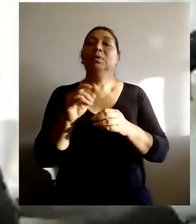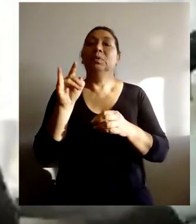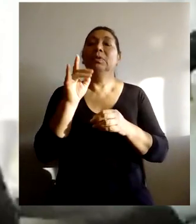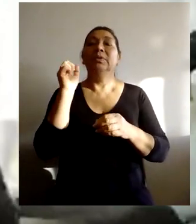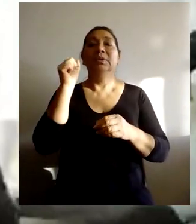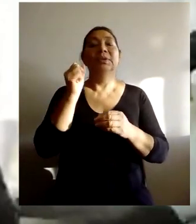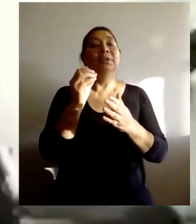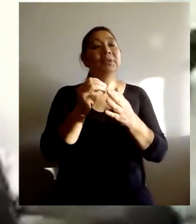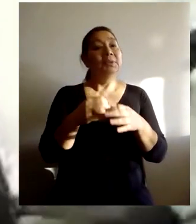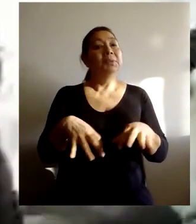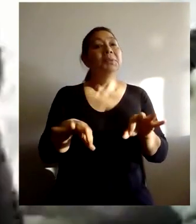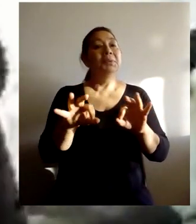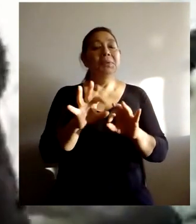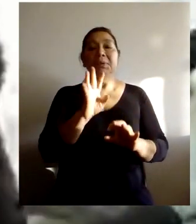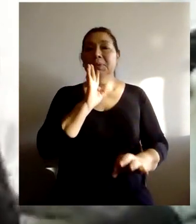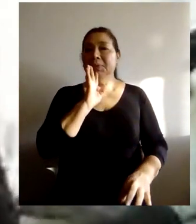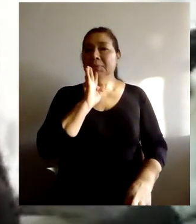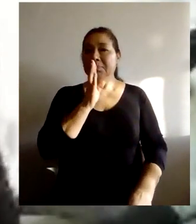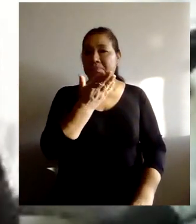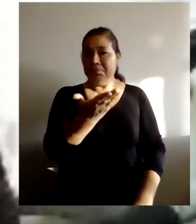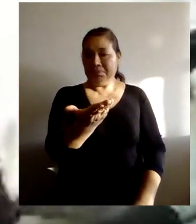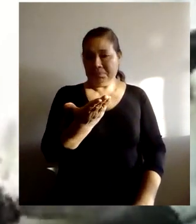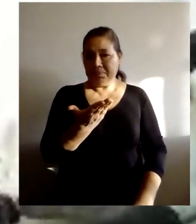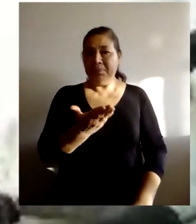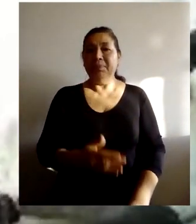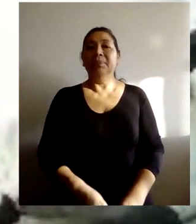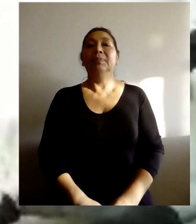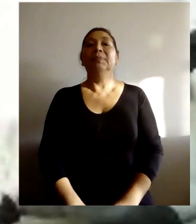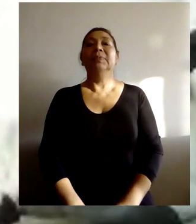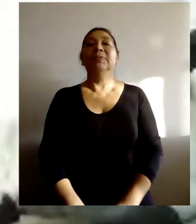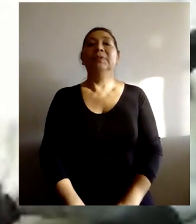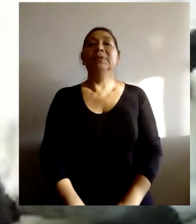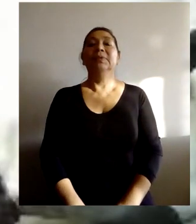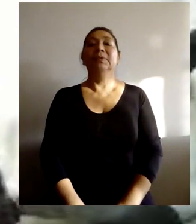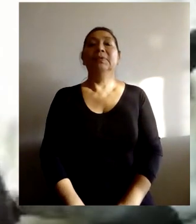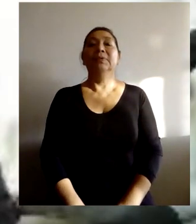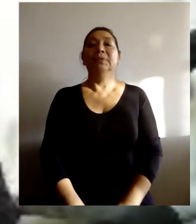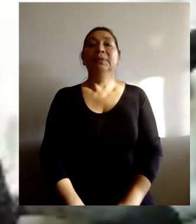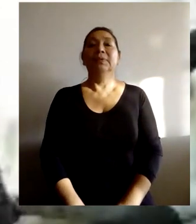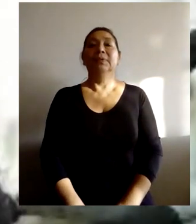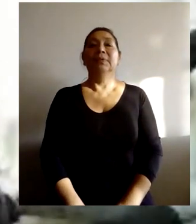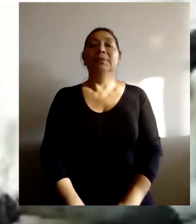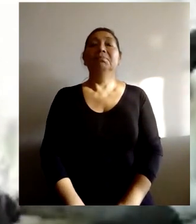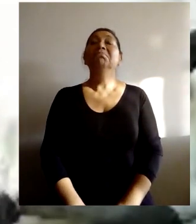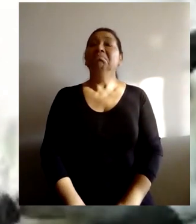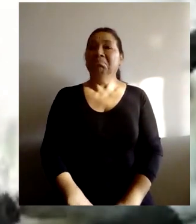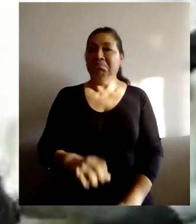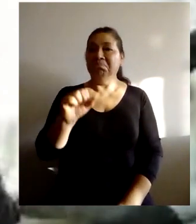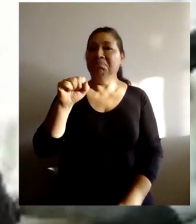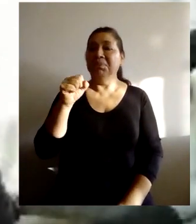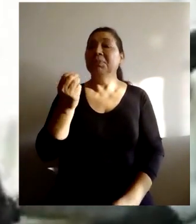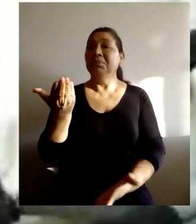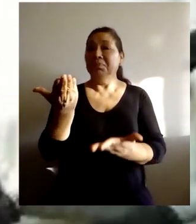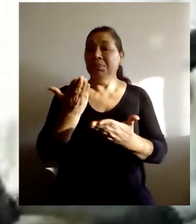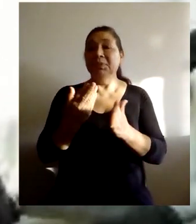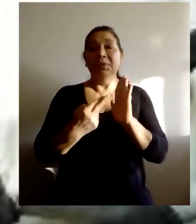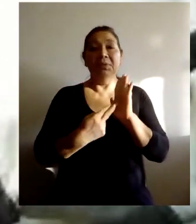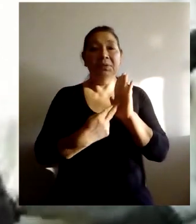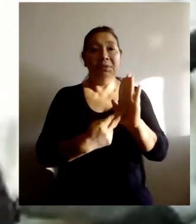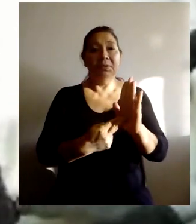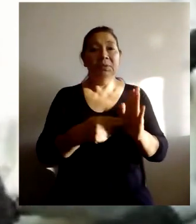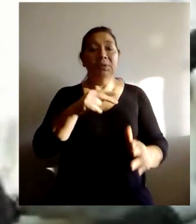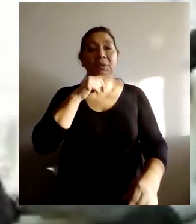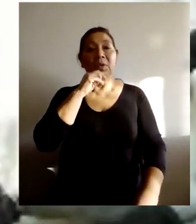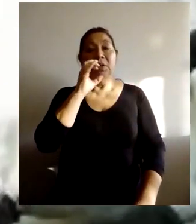a hacer uso del derecho de palabra que ustedes dignamente me han considerado. En efecto, vengo